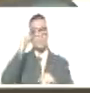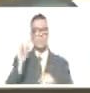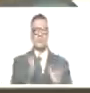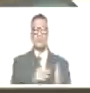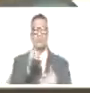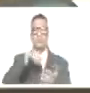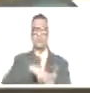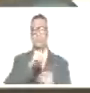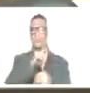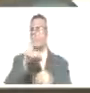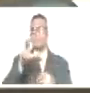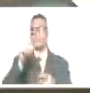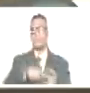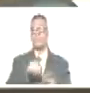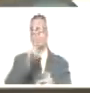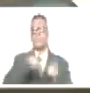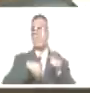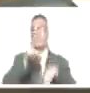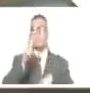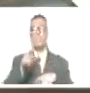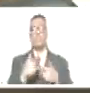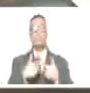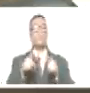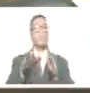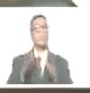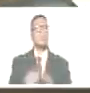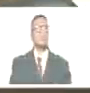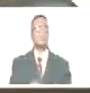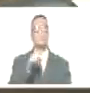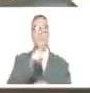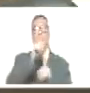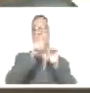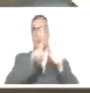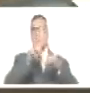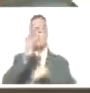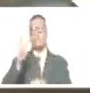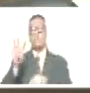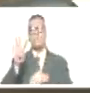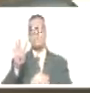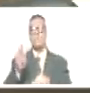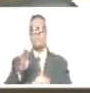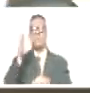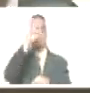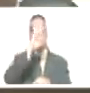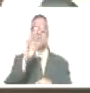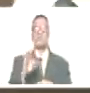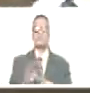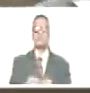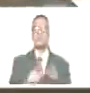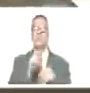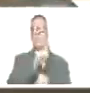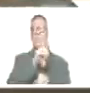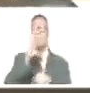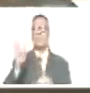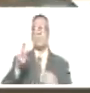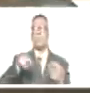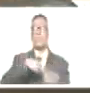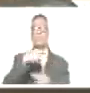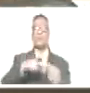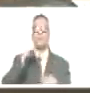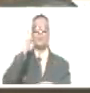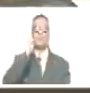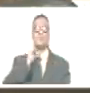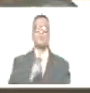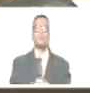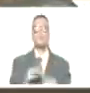año 212 de la Independencia, 164 de la Federación y 24 de la Revolución Bolivariana. Es todo,